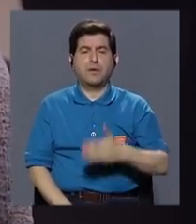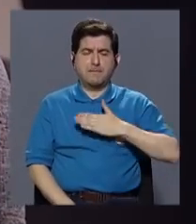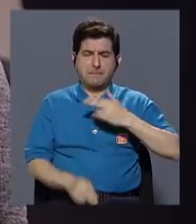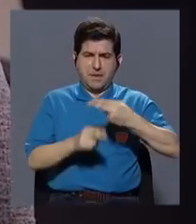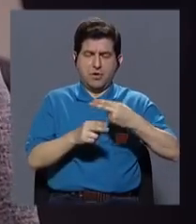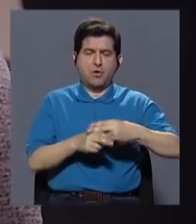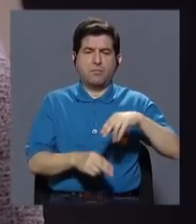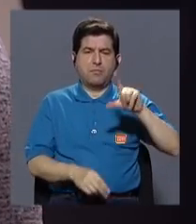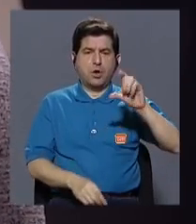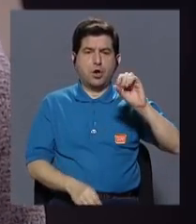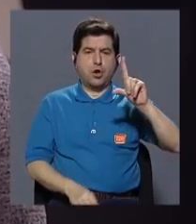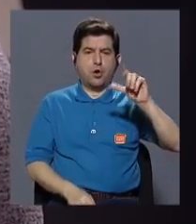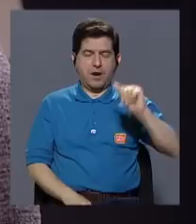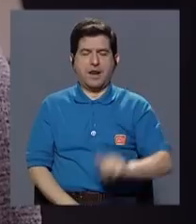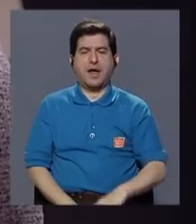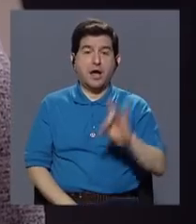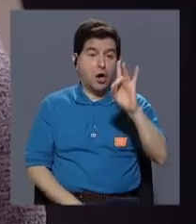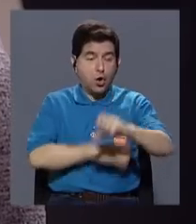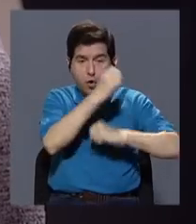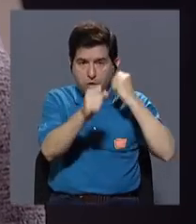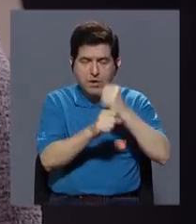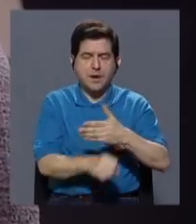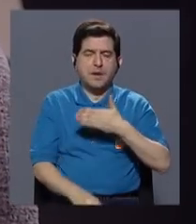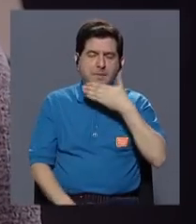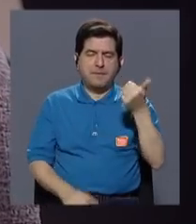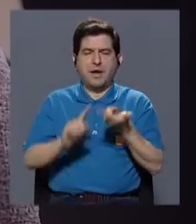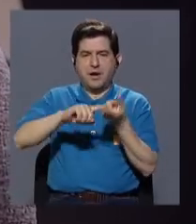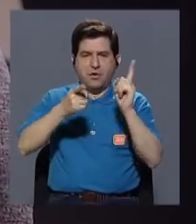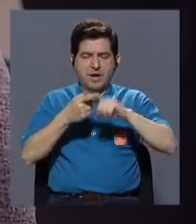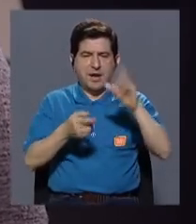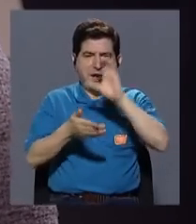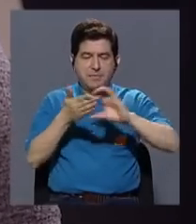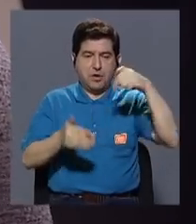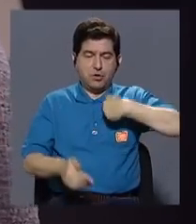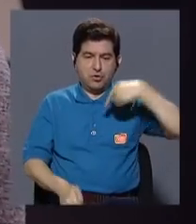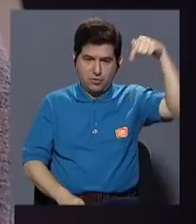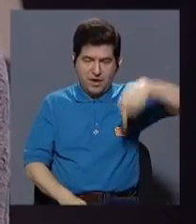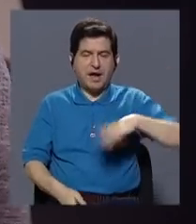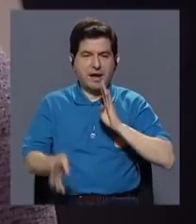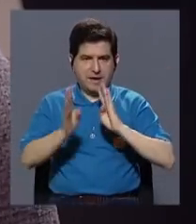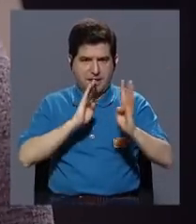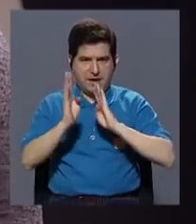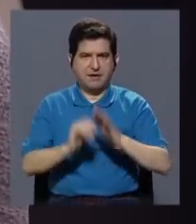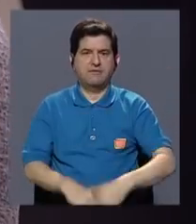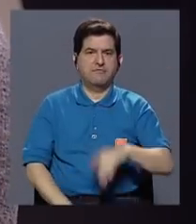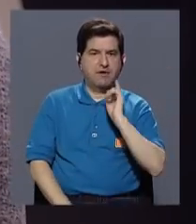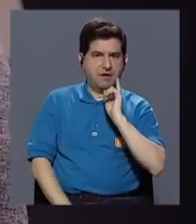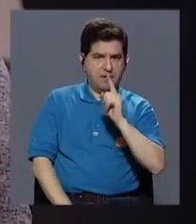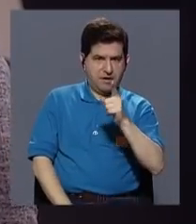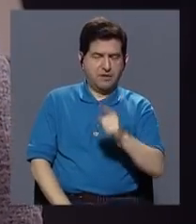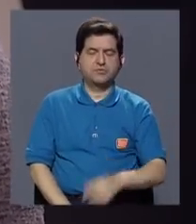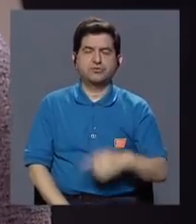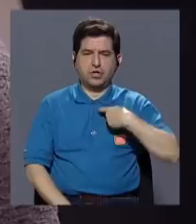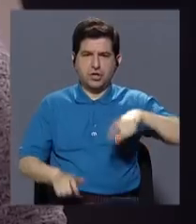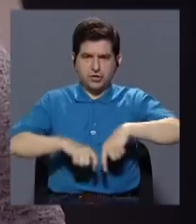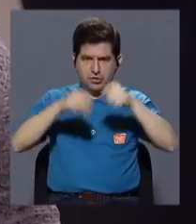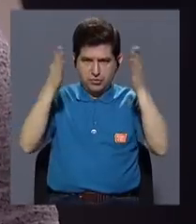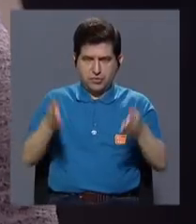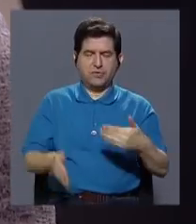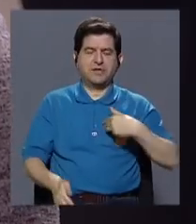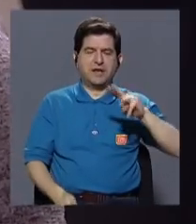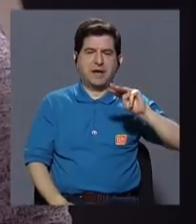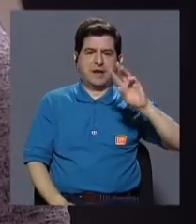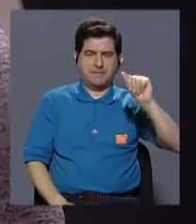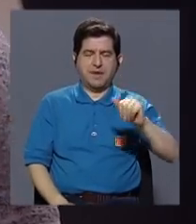me costó ocho años porque era mi mejor amiga el colegio y yo hoy estoy acá hablándote a vos siendo periodista